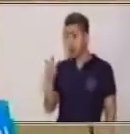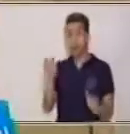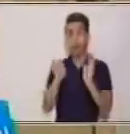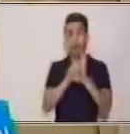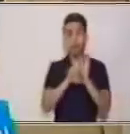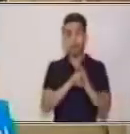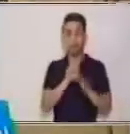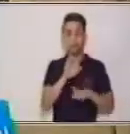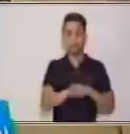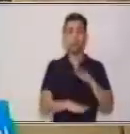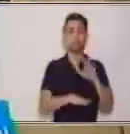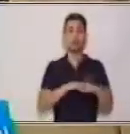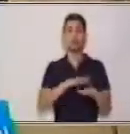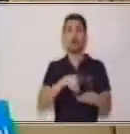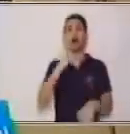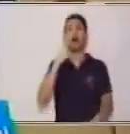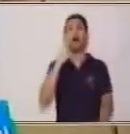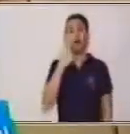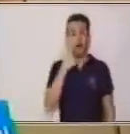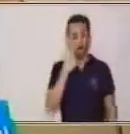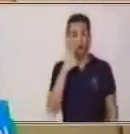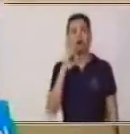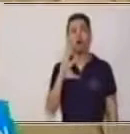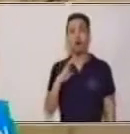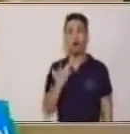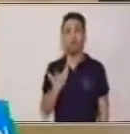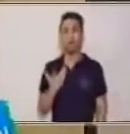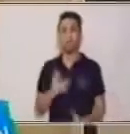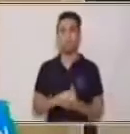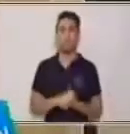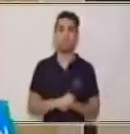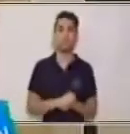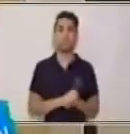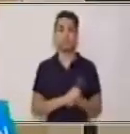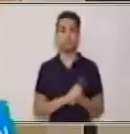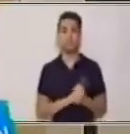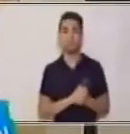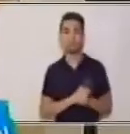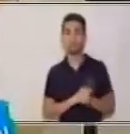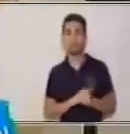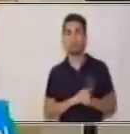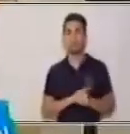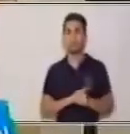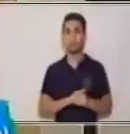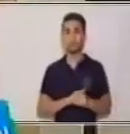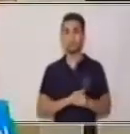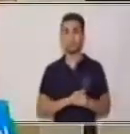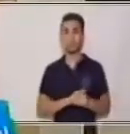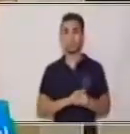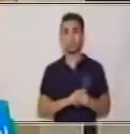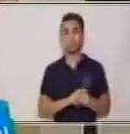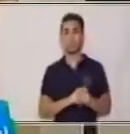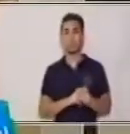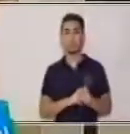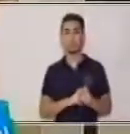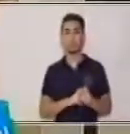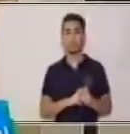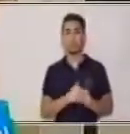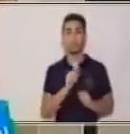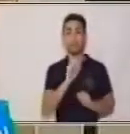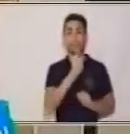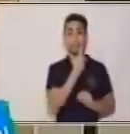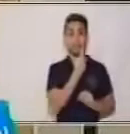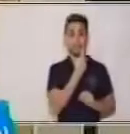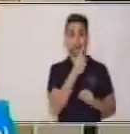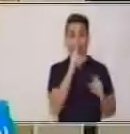paso y de esa manera usted sepa hacia dónde va orientado. Muy bien. El primer término lo vamos a multiplicar con el